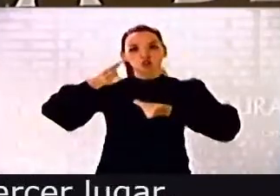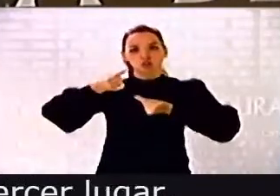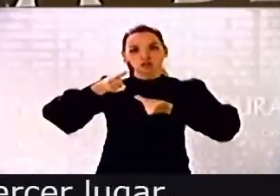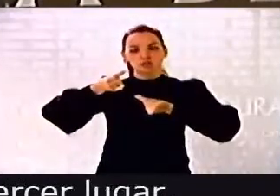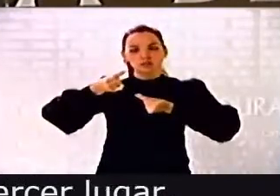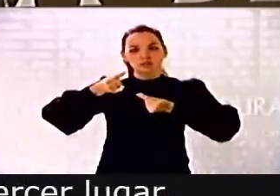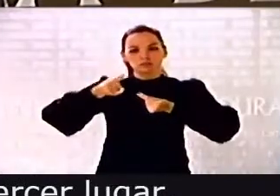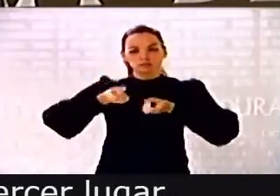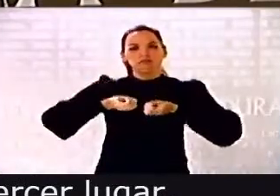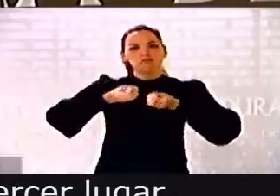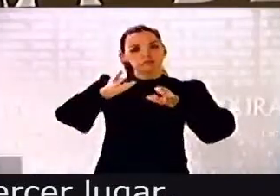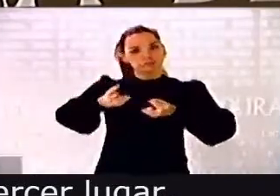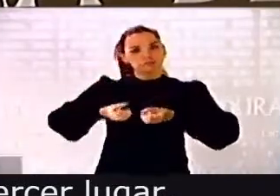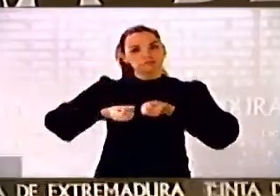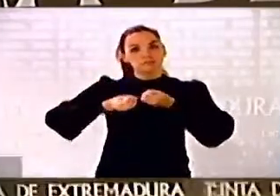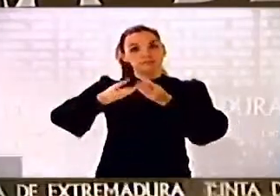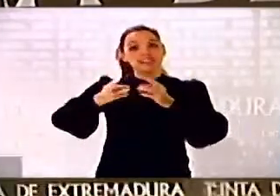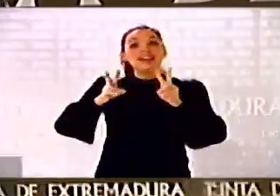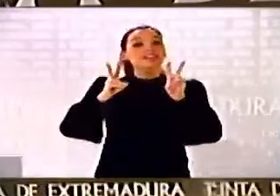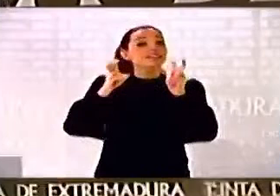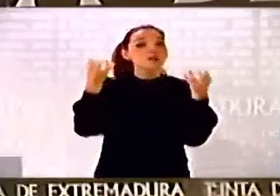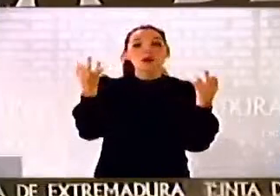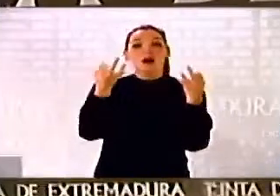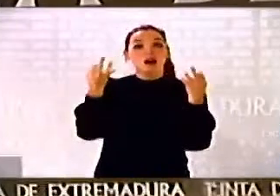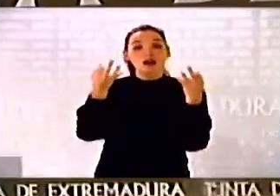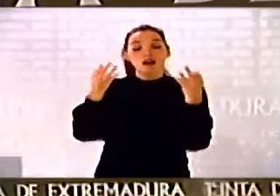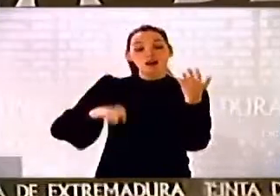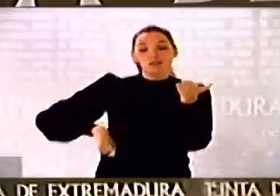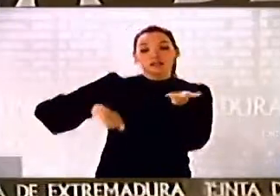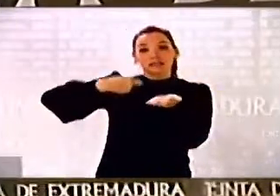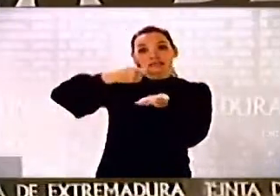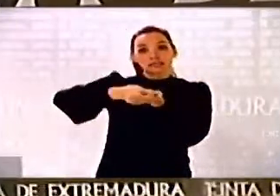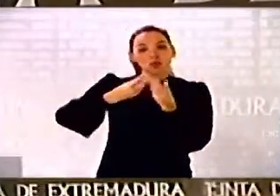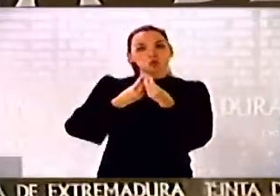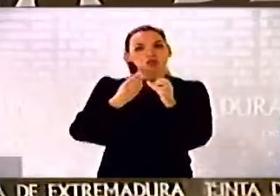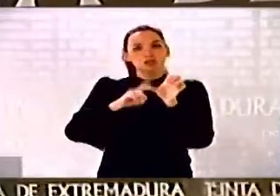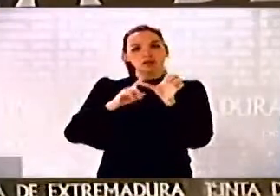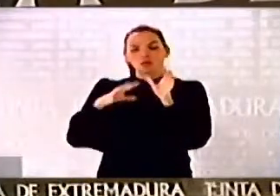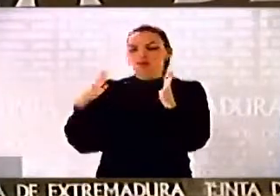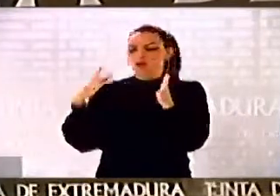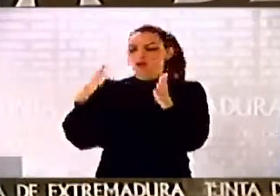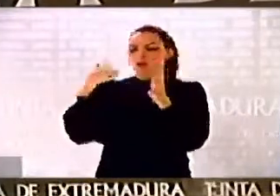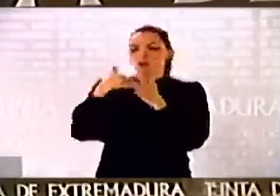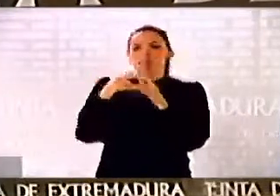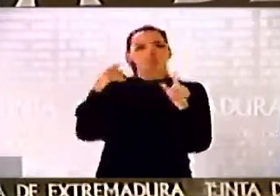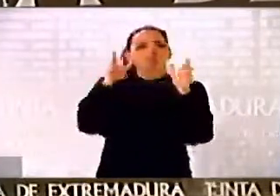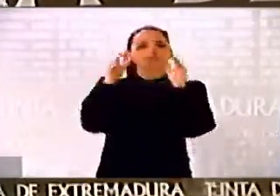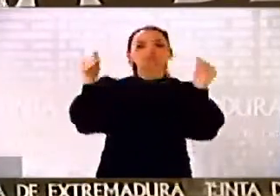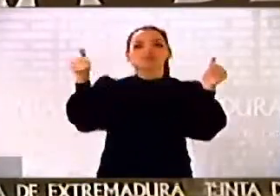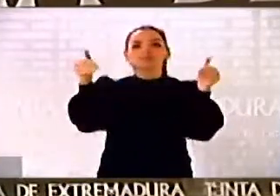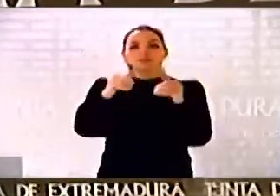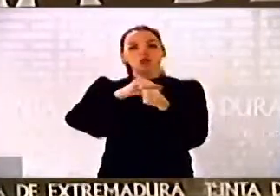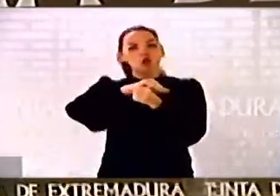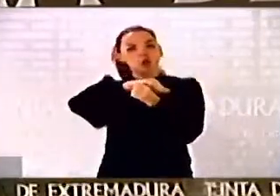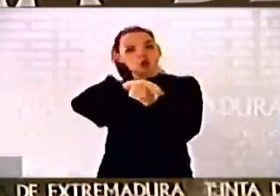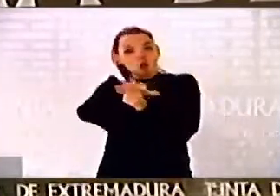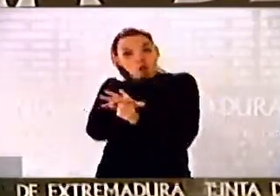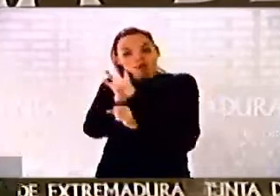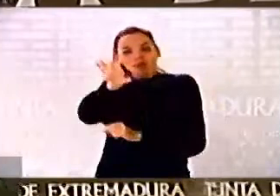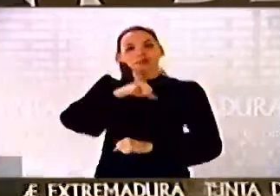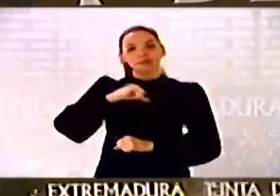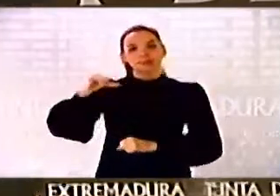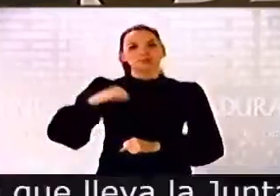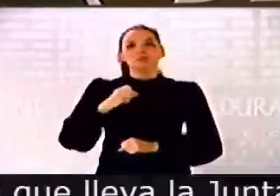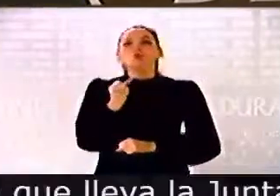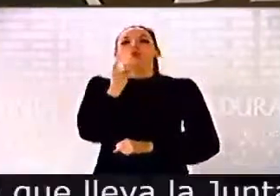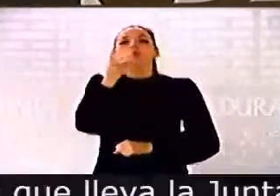la inversión que lleva realizada la Junta de Extremadura para abordar la pandemia COVID-19 en nuestra comunidad